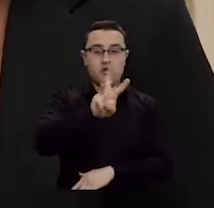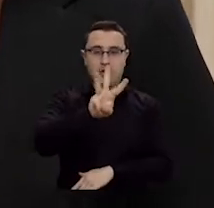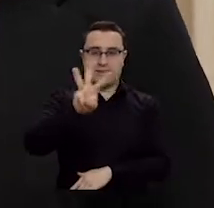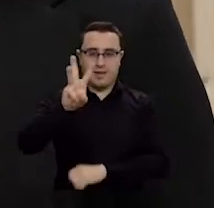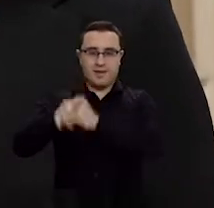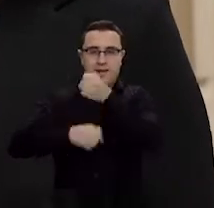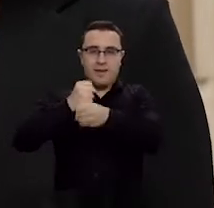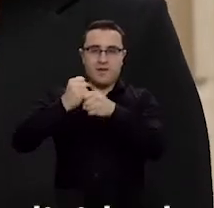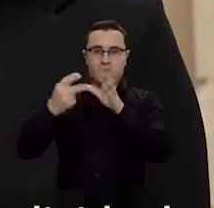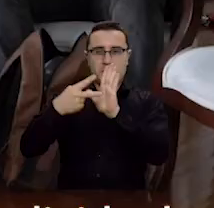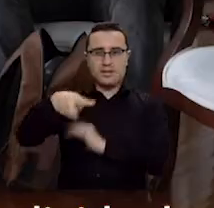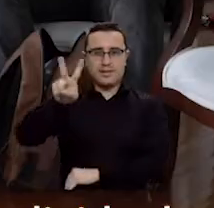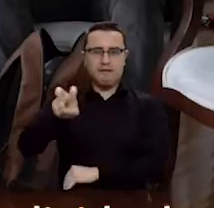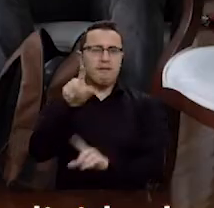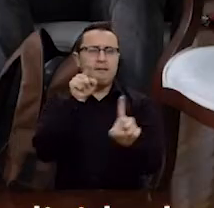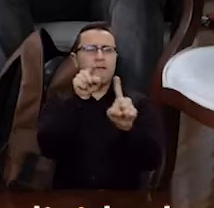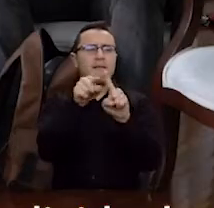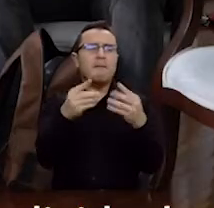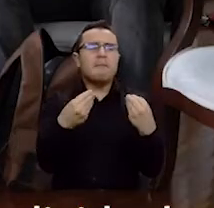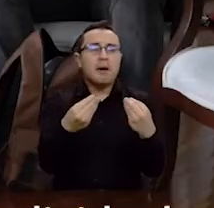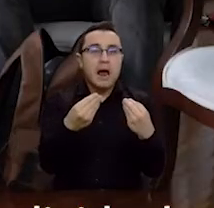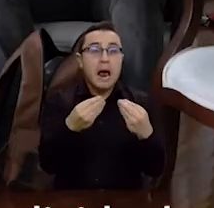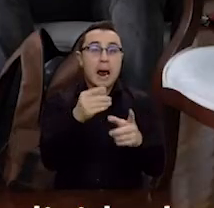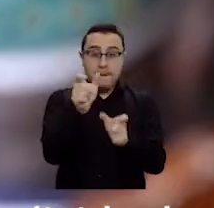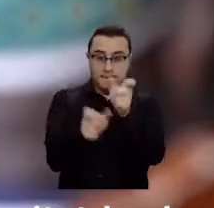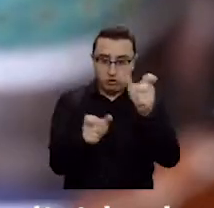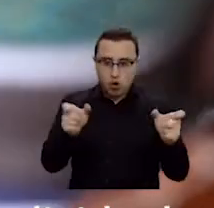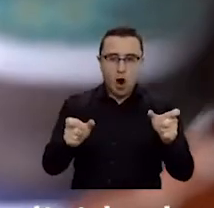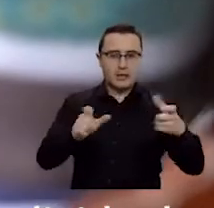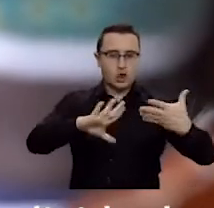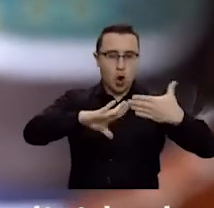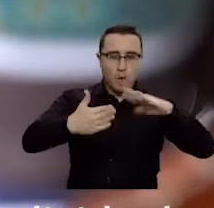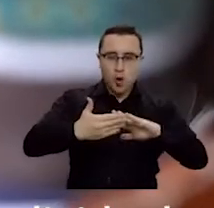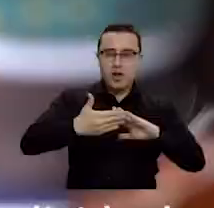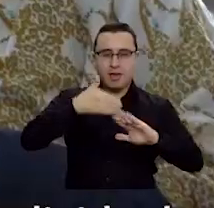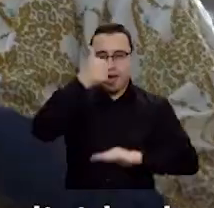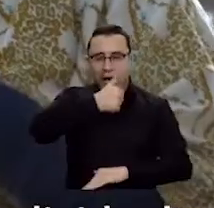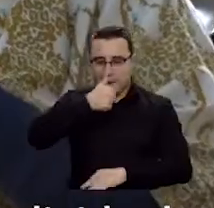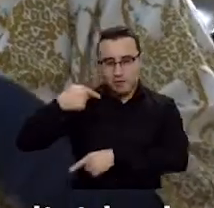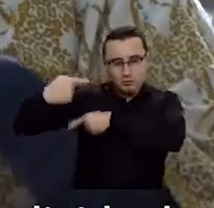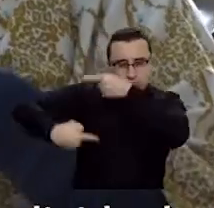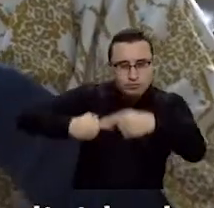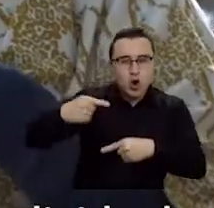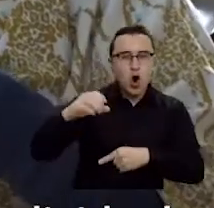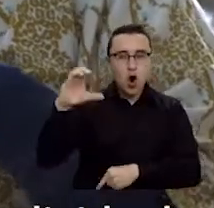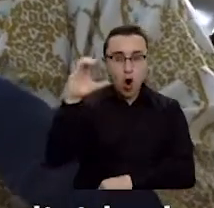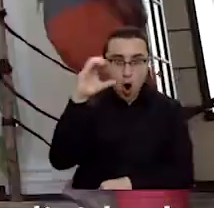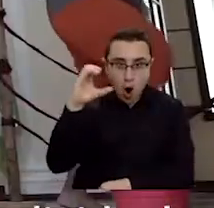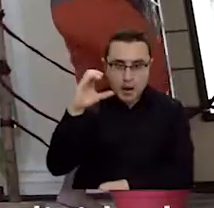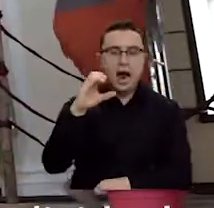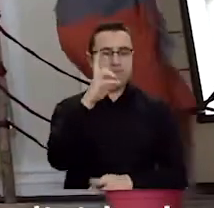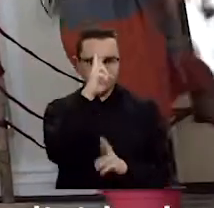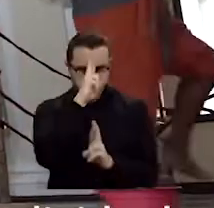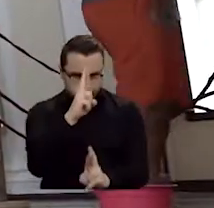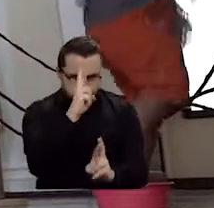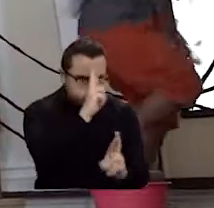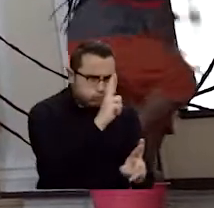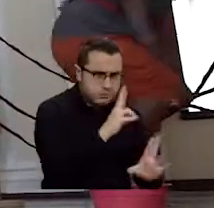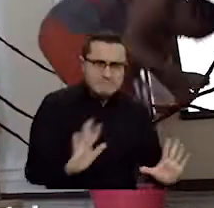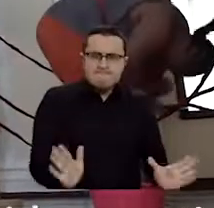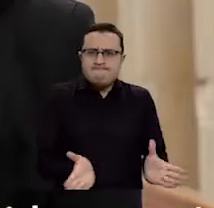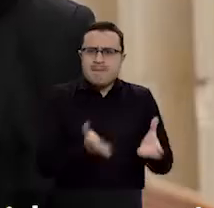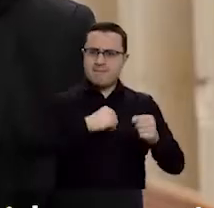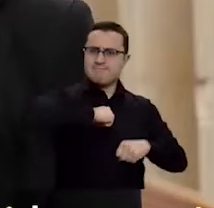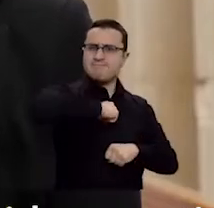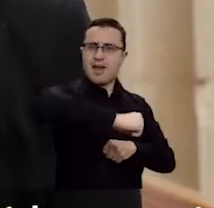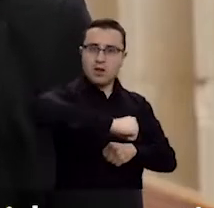2017 para asegurar la protección de los derechos individuales y colectivos de la comunidad afrocolombiana, con